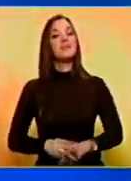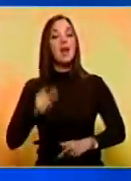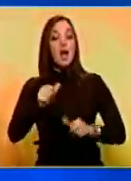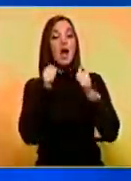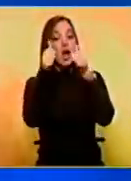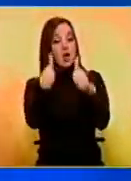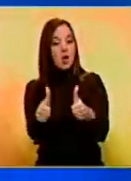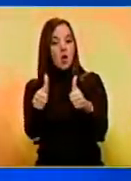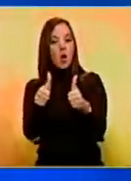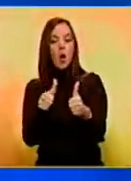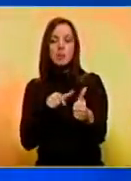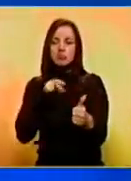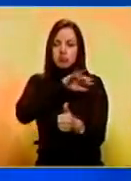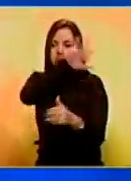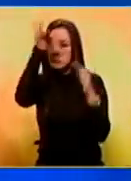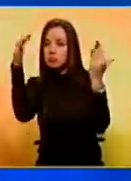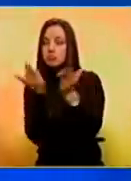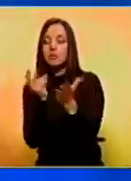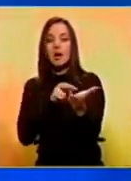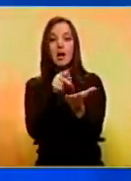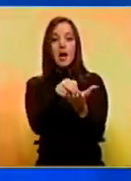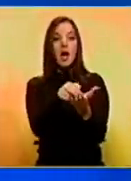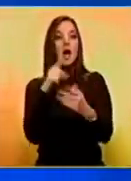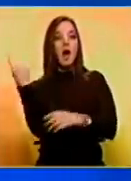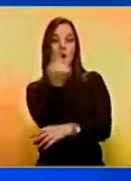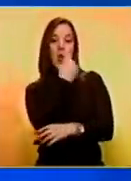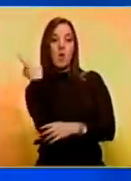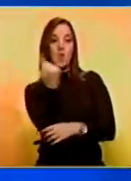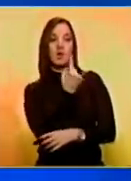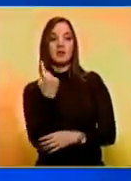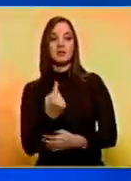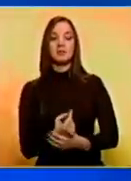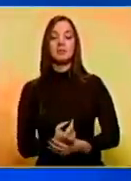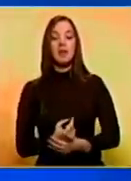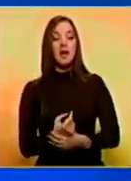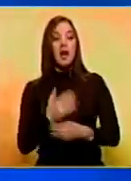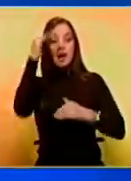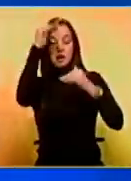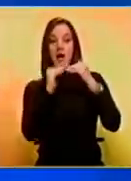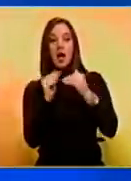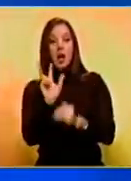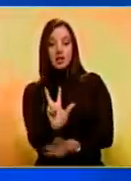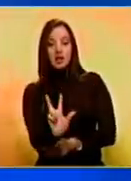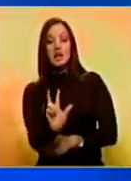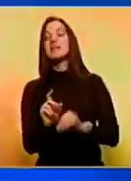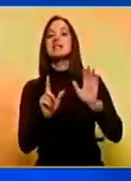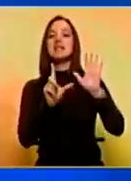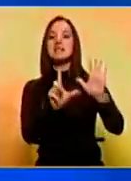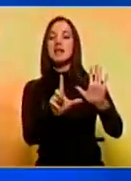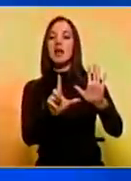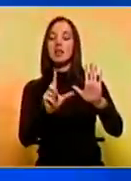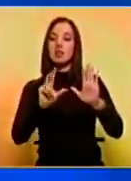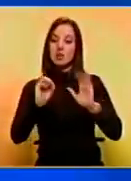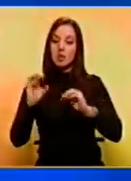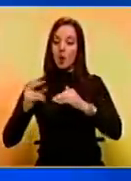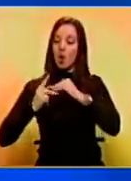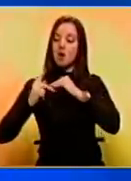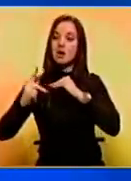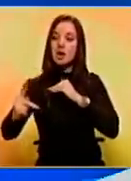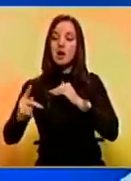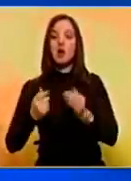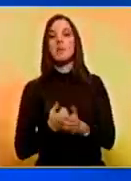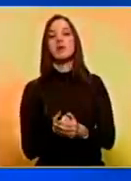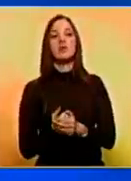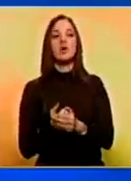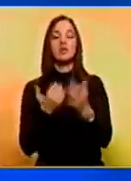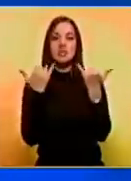Iniciamos nuestro recorrido por lo que pasa en el mundo. El huracán Marie, degradado a categoría 3, se ubica a 700 kilómetros de Cabo San Lucas y